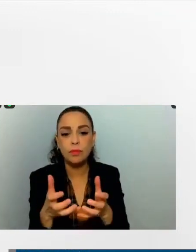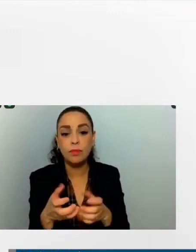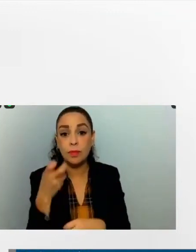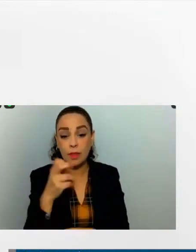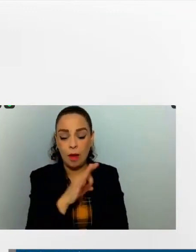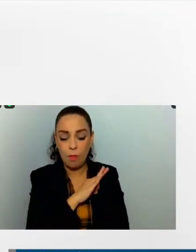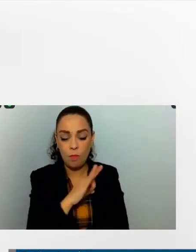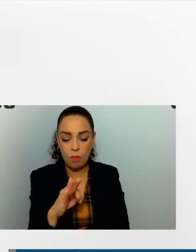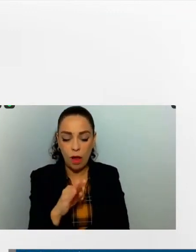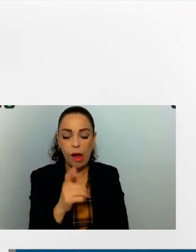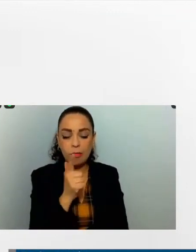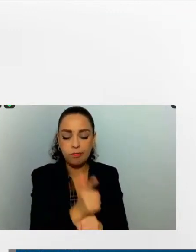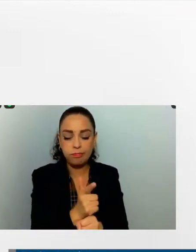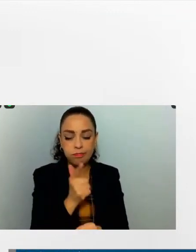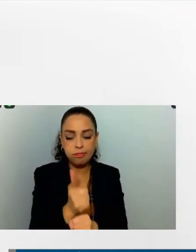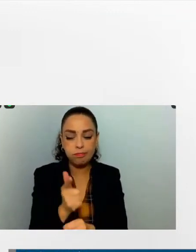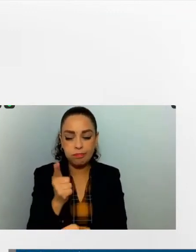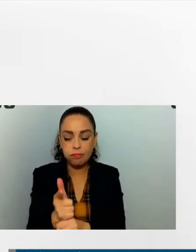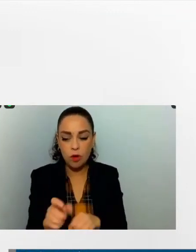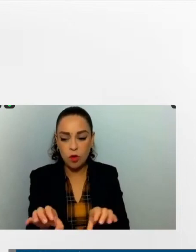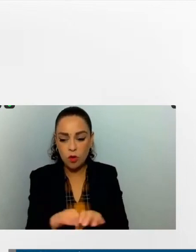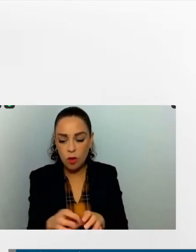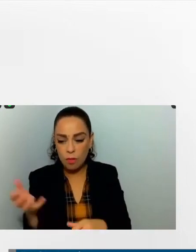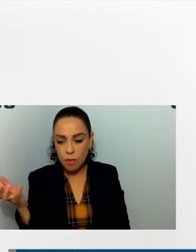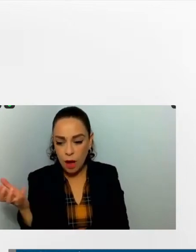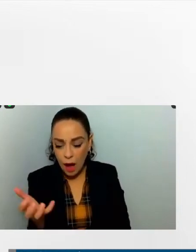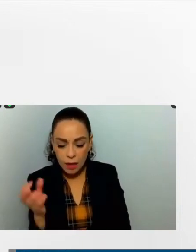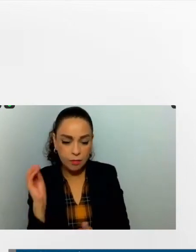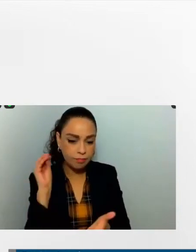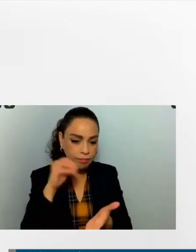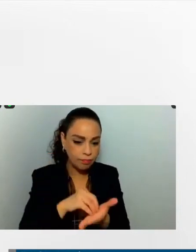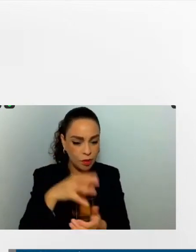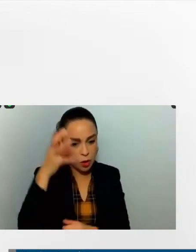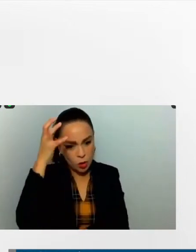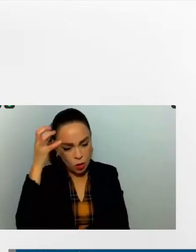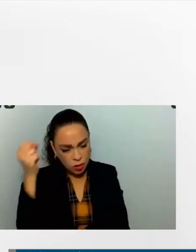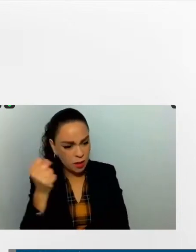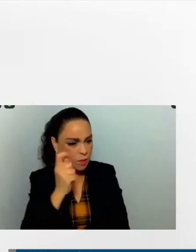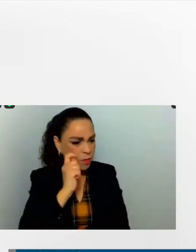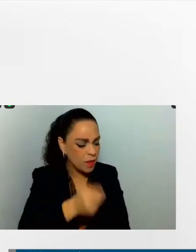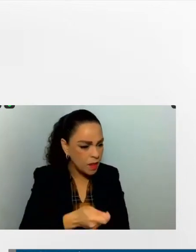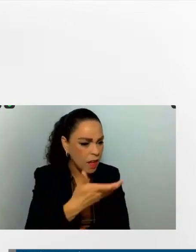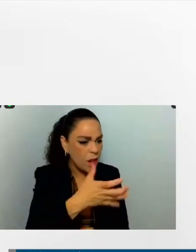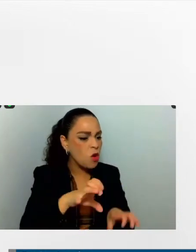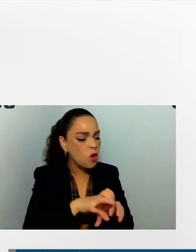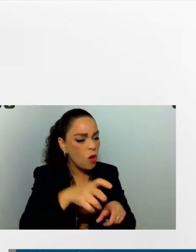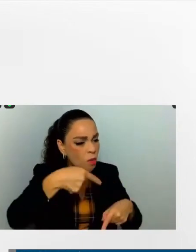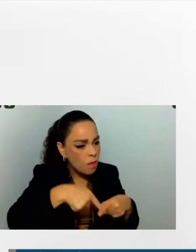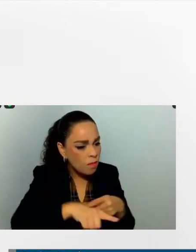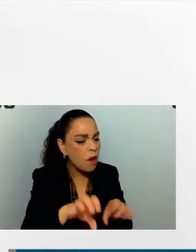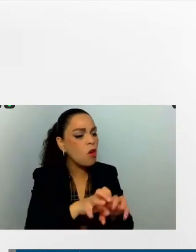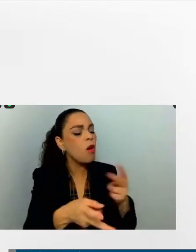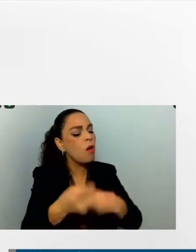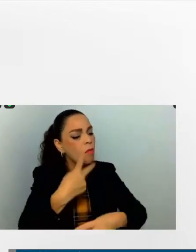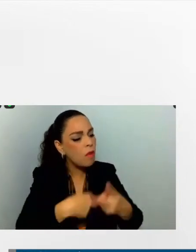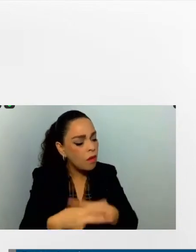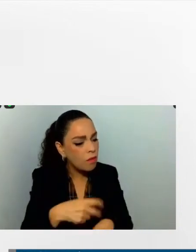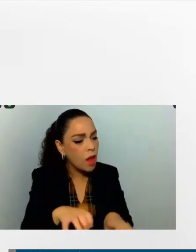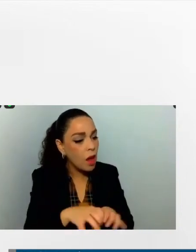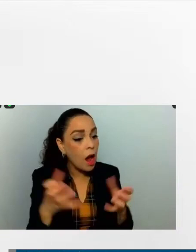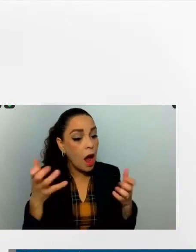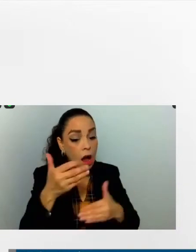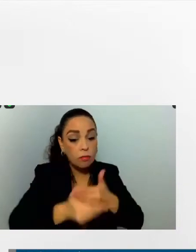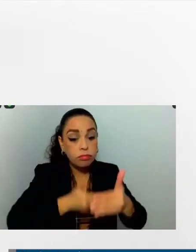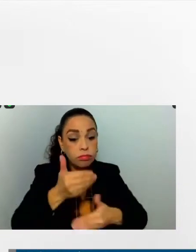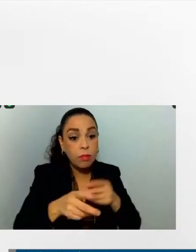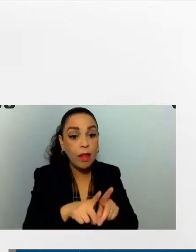estableciendo primero los principios, los conceptos, la naturaleza que después se puede desarrollando sobre el derecho en lo específico.